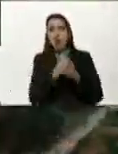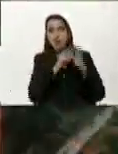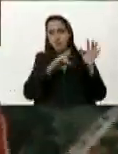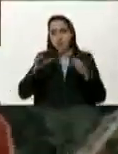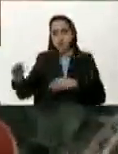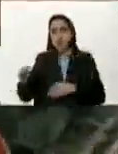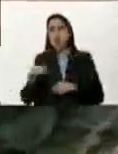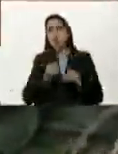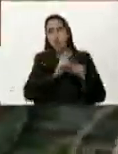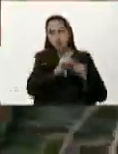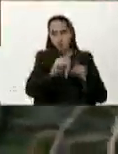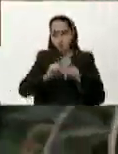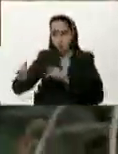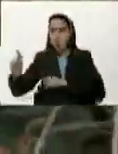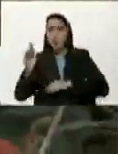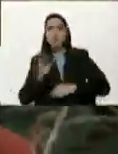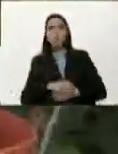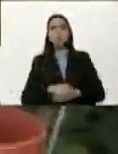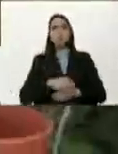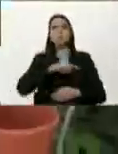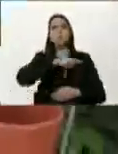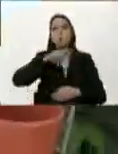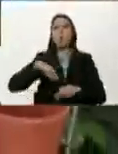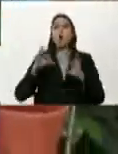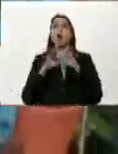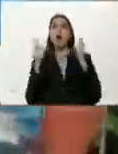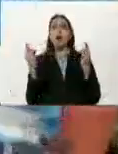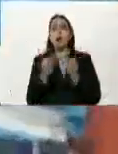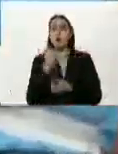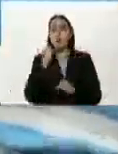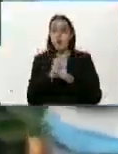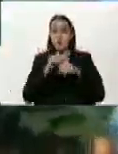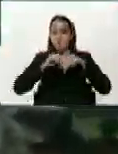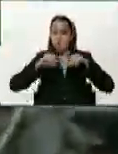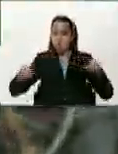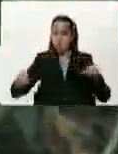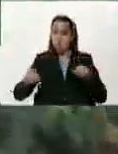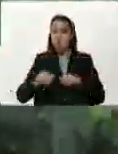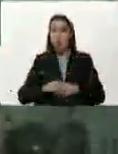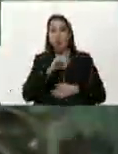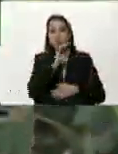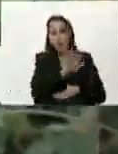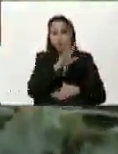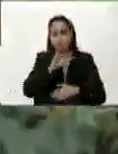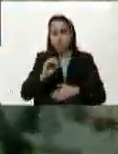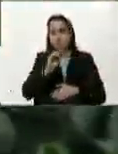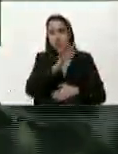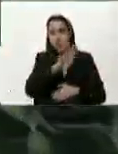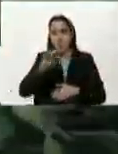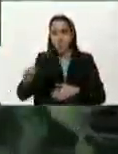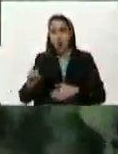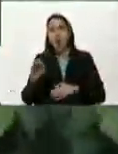por hectárea nuestras familias cafetera más de 540 40 familias cafeteras